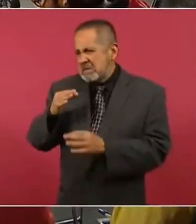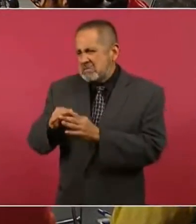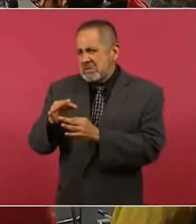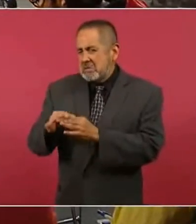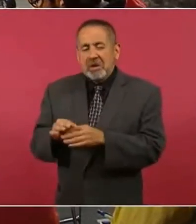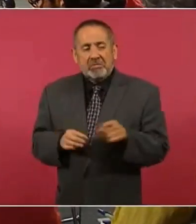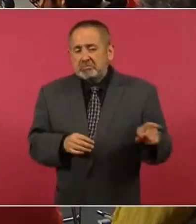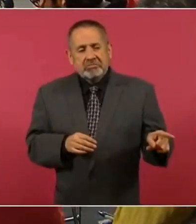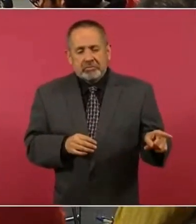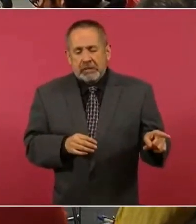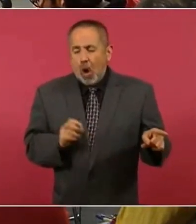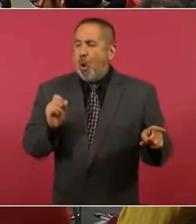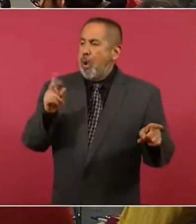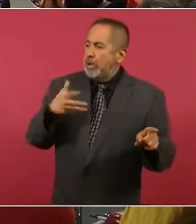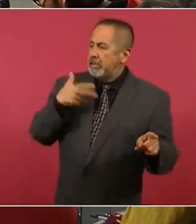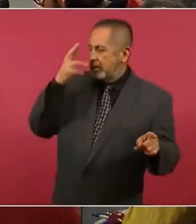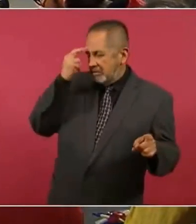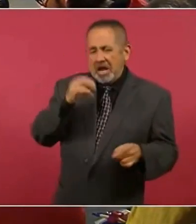no los vamos a convencer.